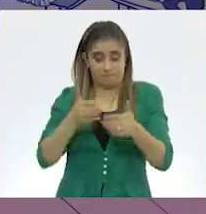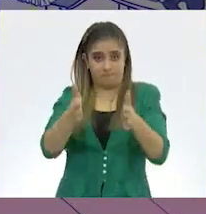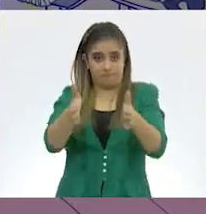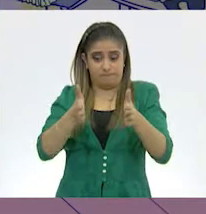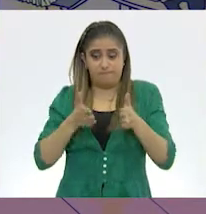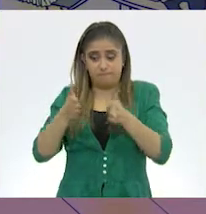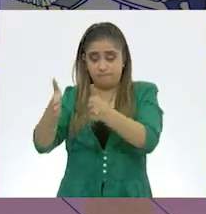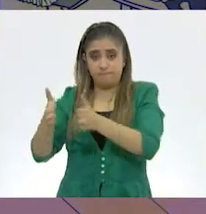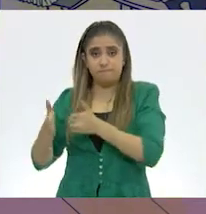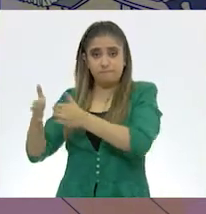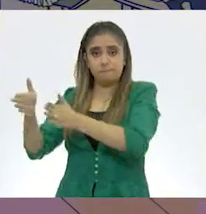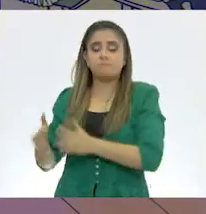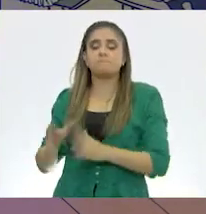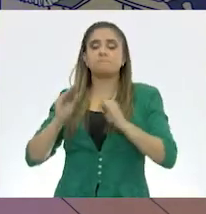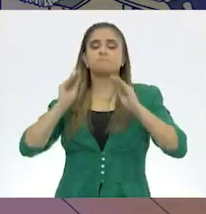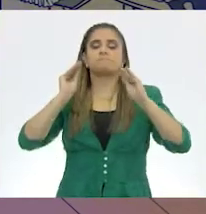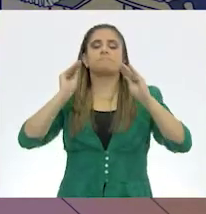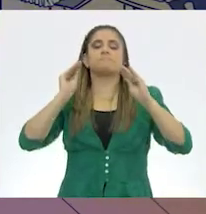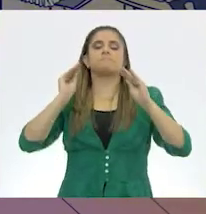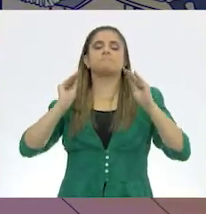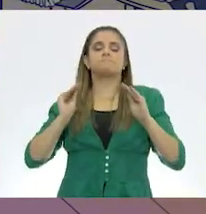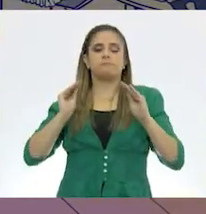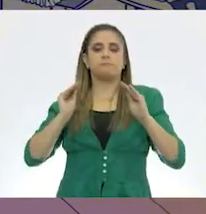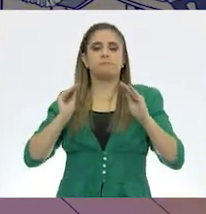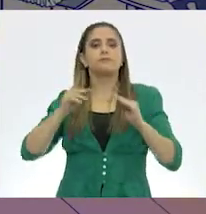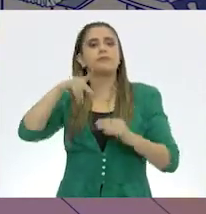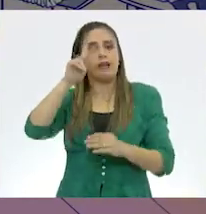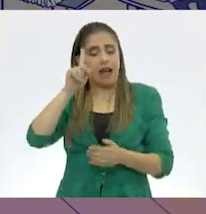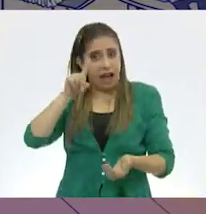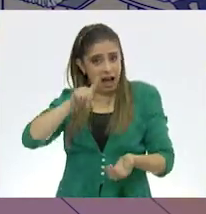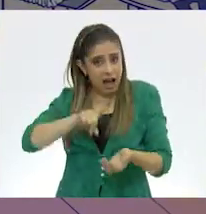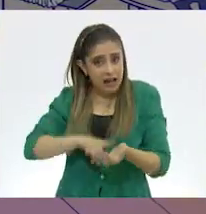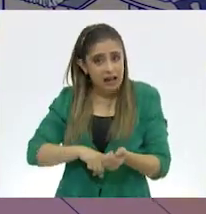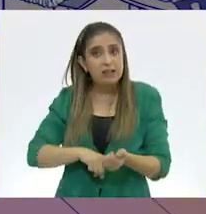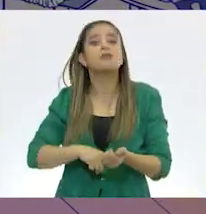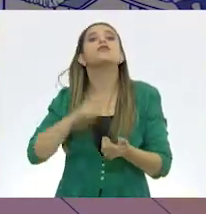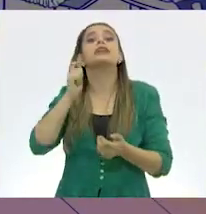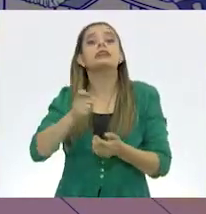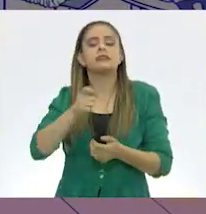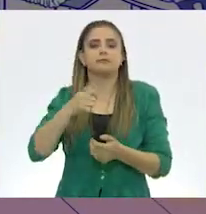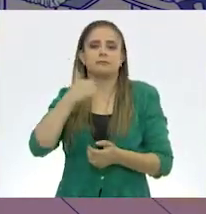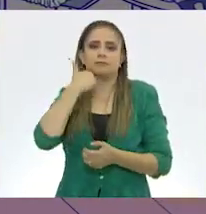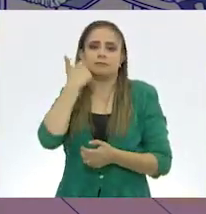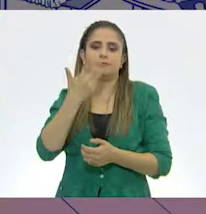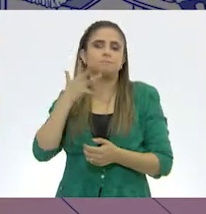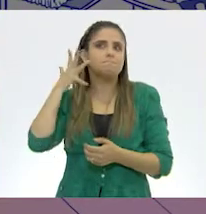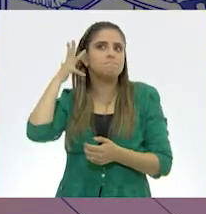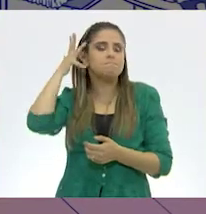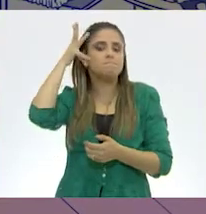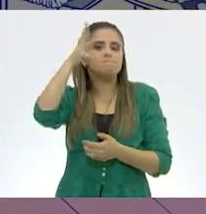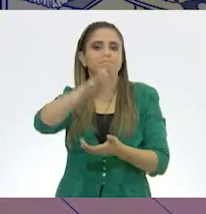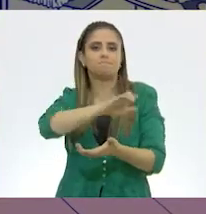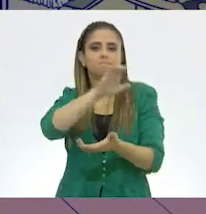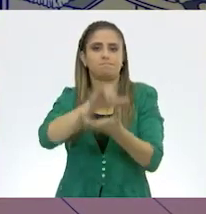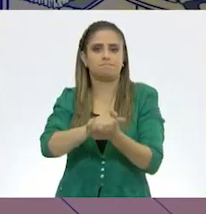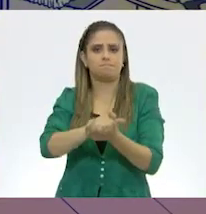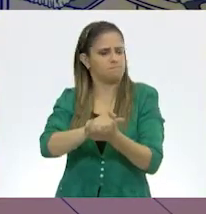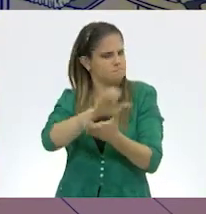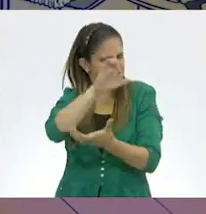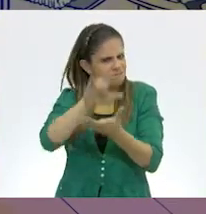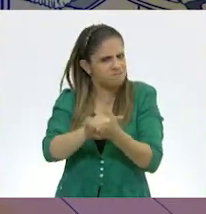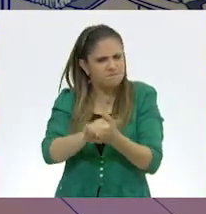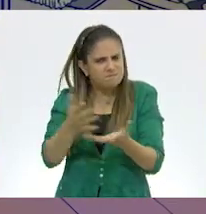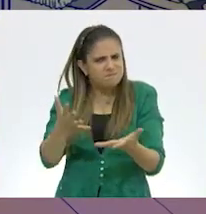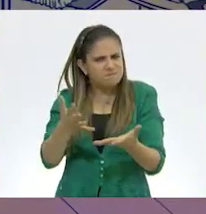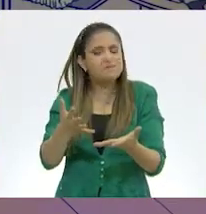somos célibes. Sin embargo, estamos fatalmente destinados al matrimonio. Es decir, a lo que